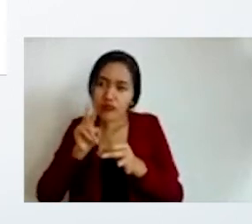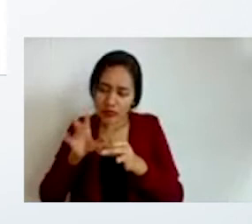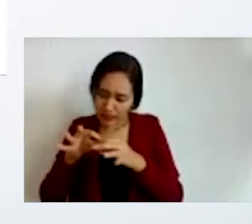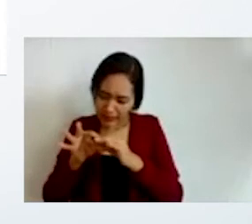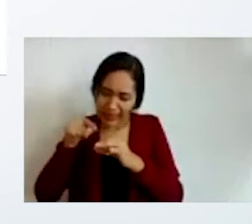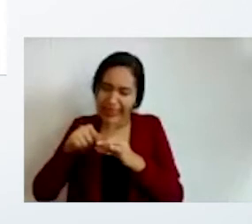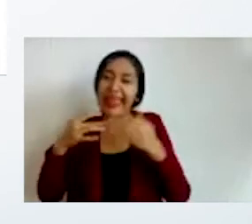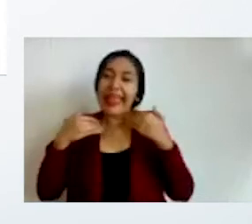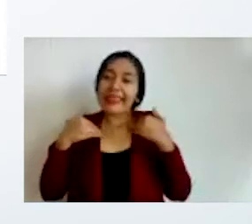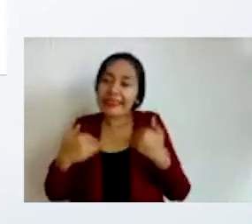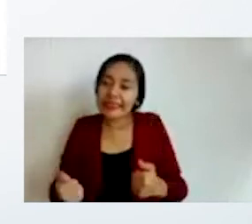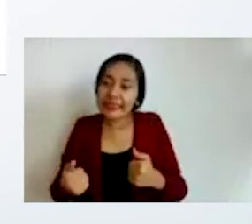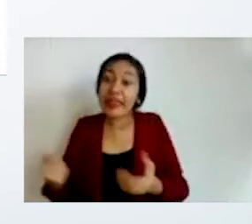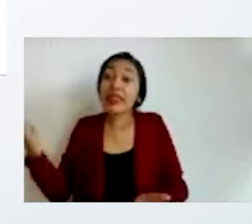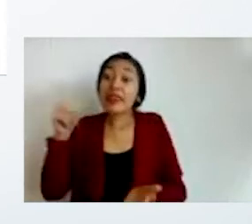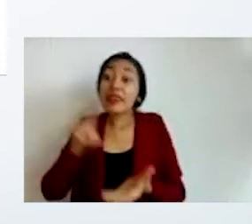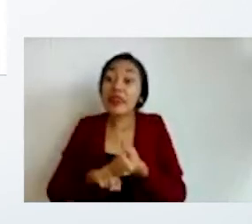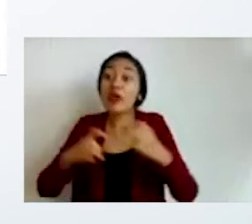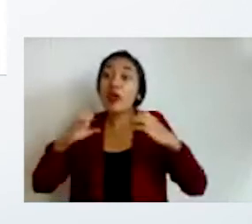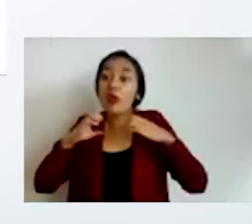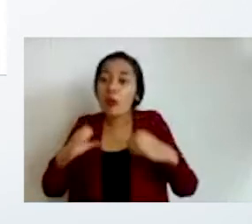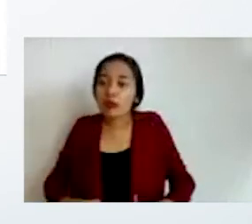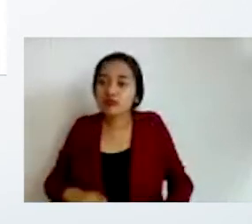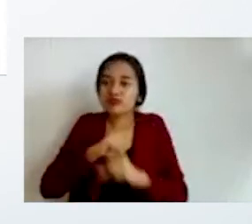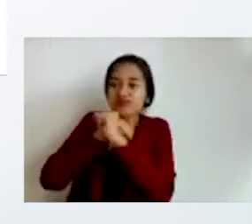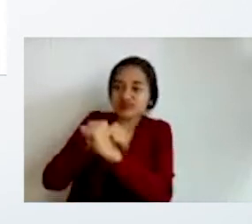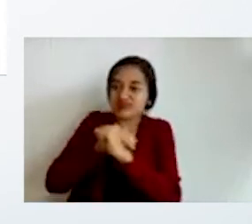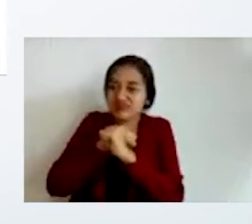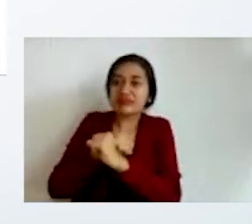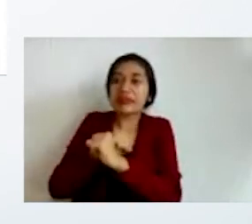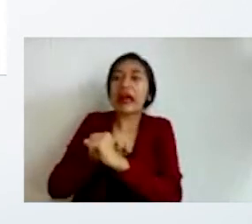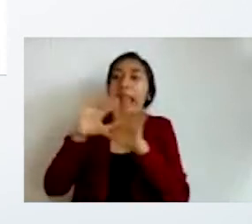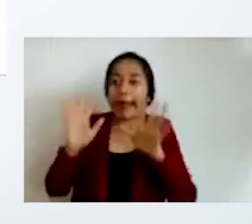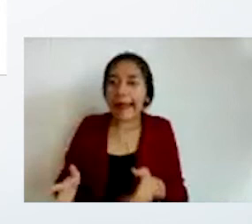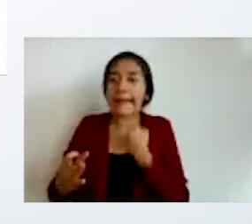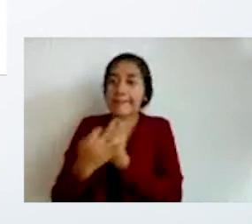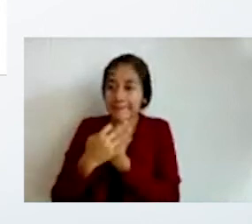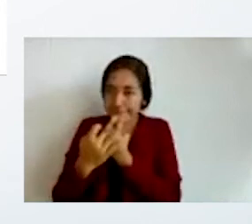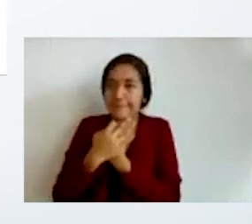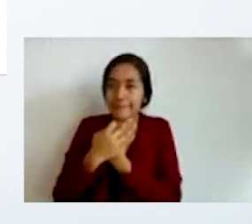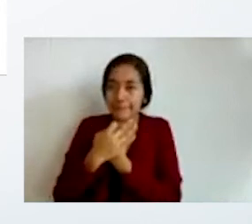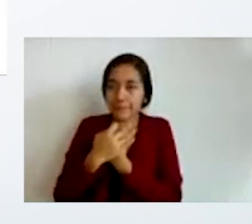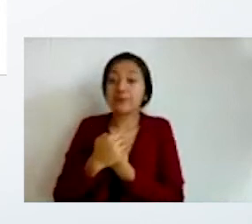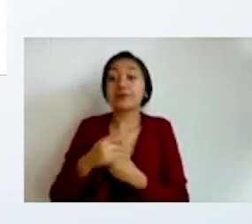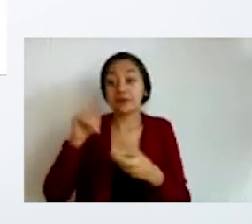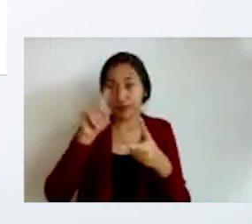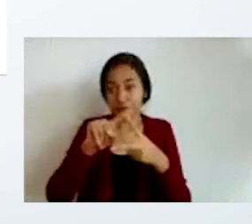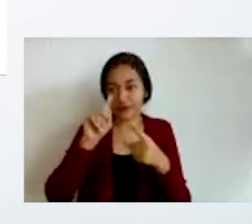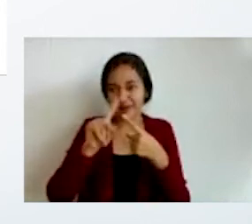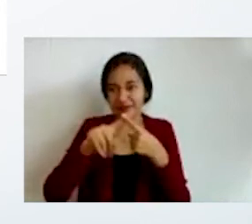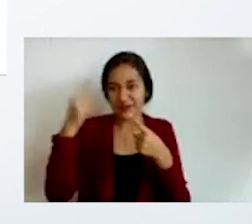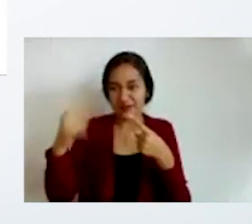Esos son los dos grandes tipos. Entonces, la primera, las pruebas diagnósticas, es la conocida como prueba